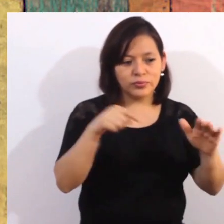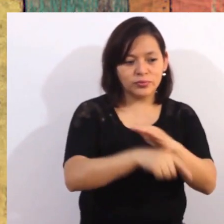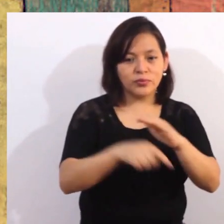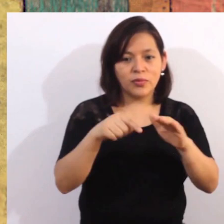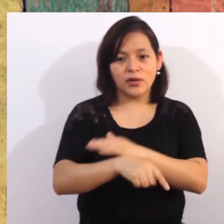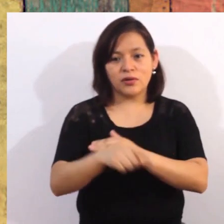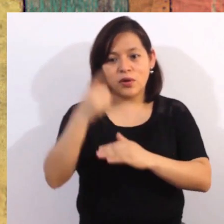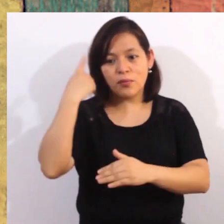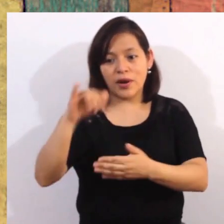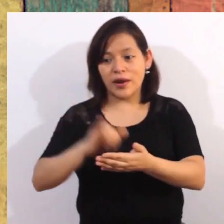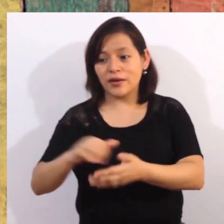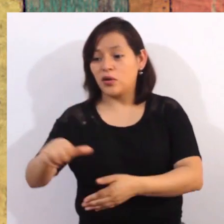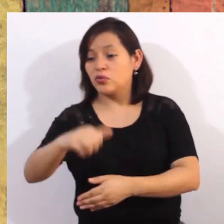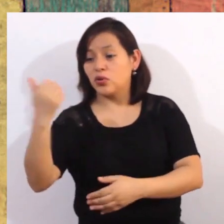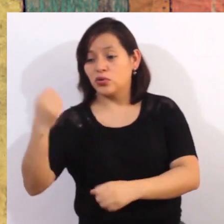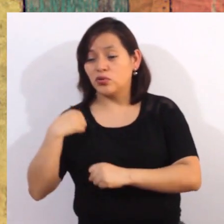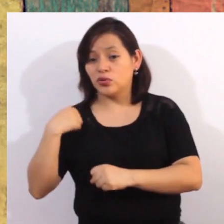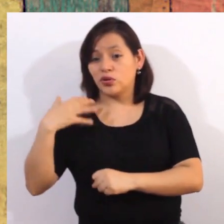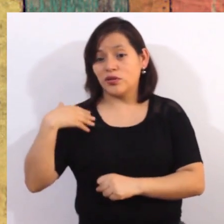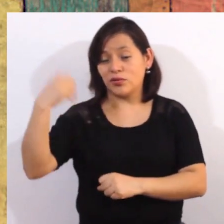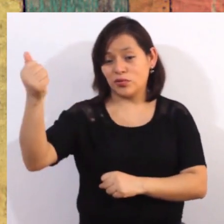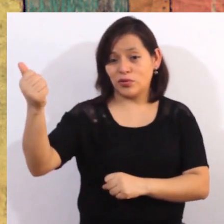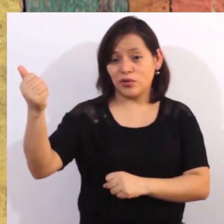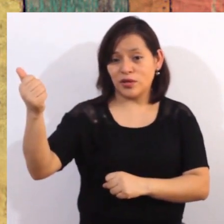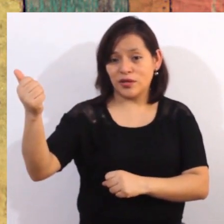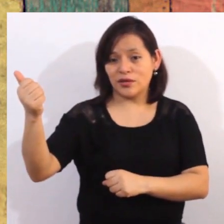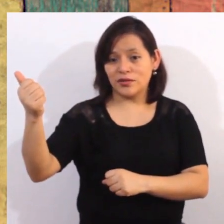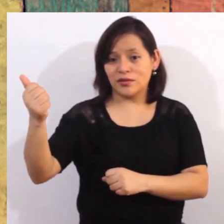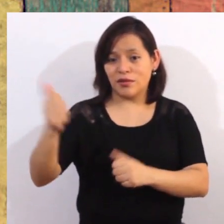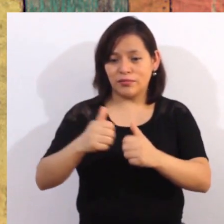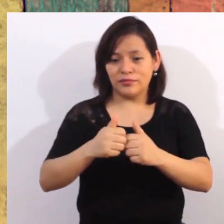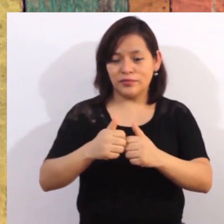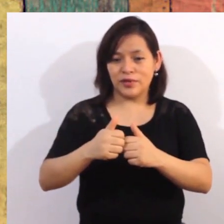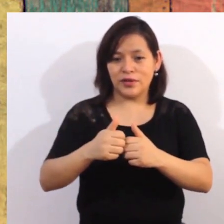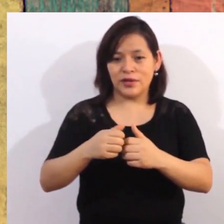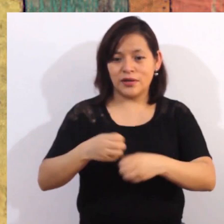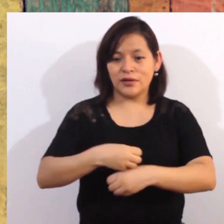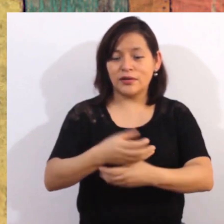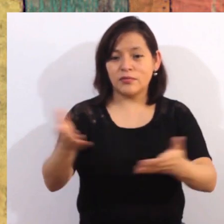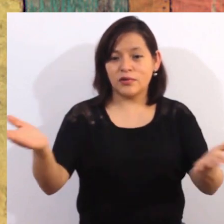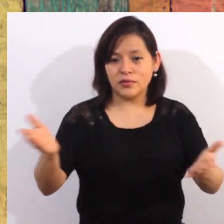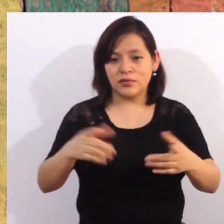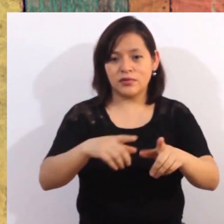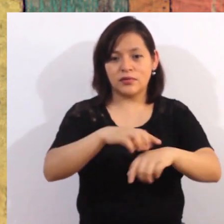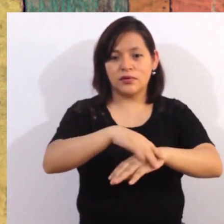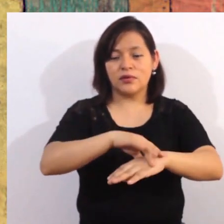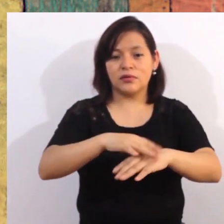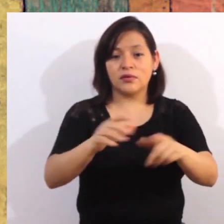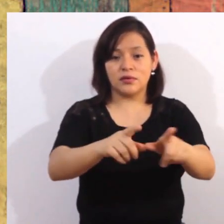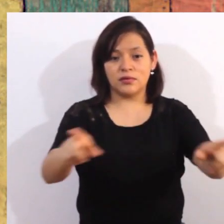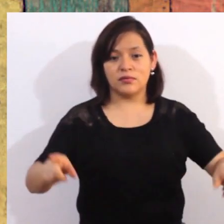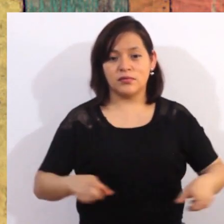fueron asesinados para que finalmente ellos no tomaran el poder con el tiempo, aunque eran muy jóvenes, tal vez de 1 o 2